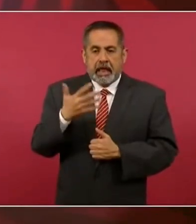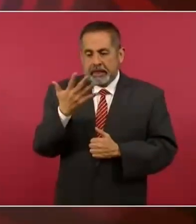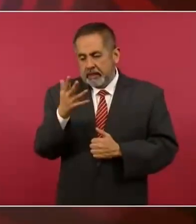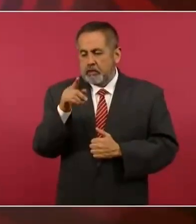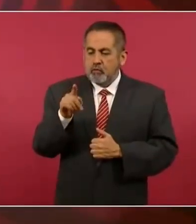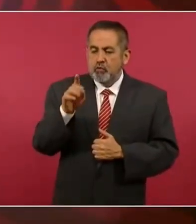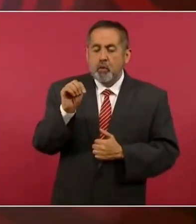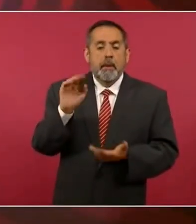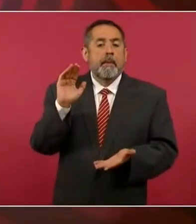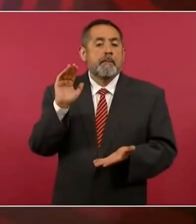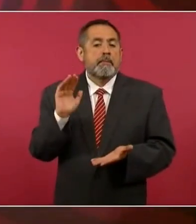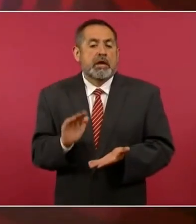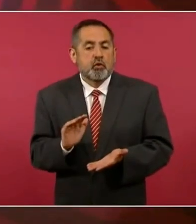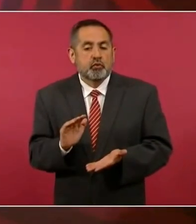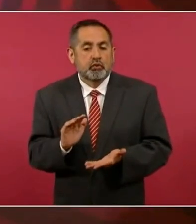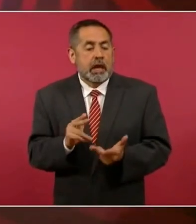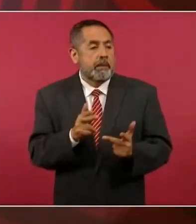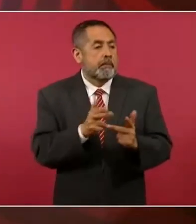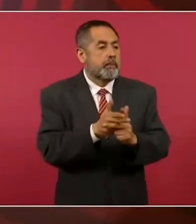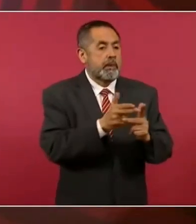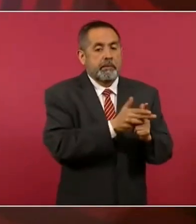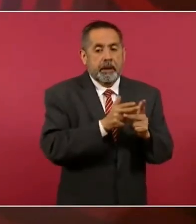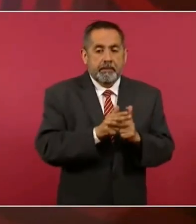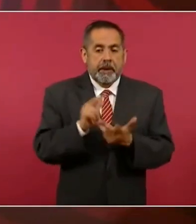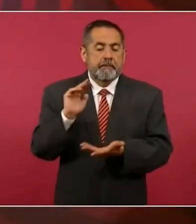10.9 menos.